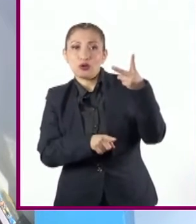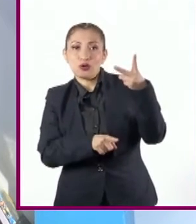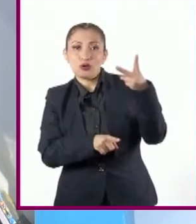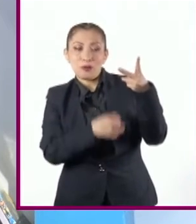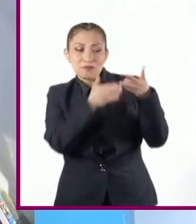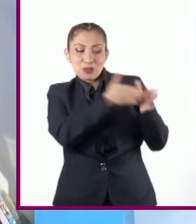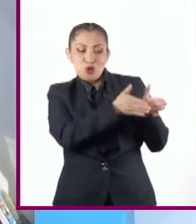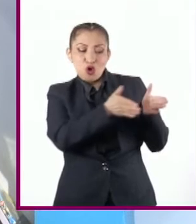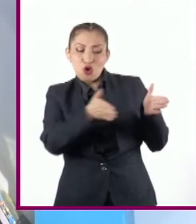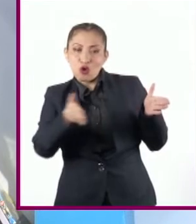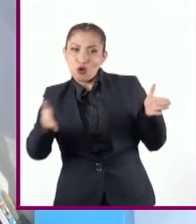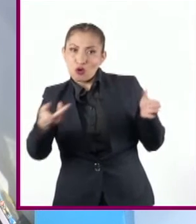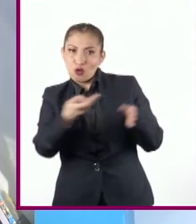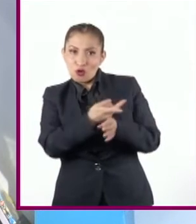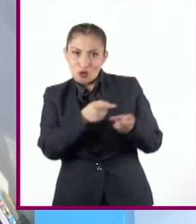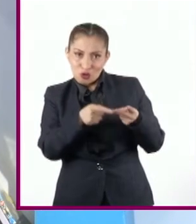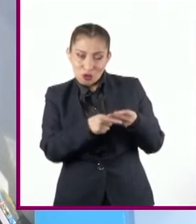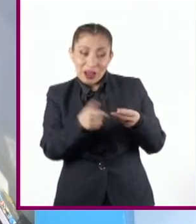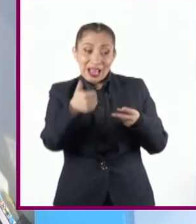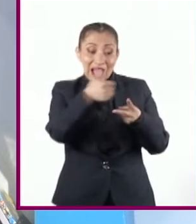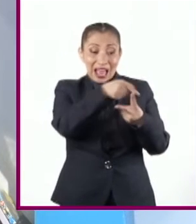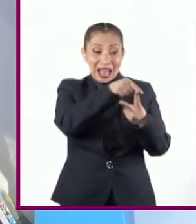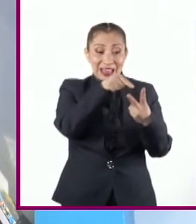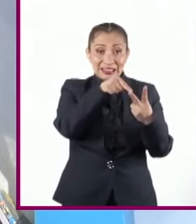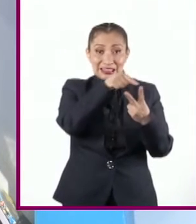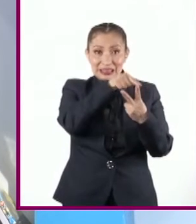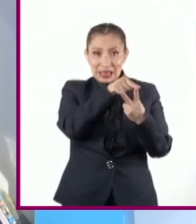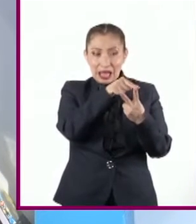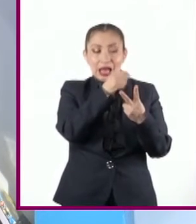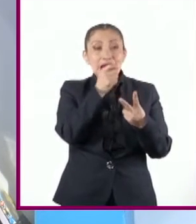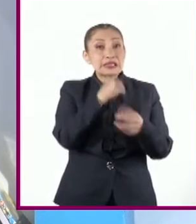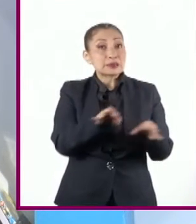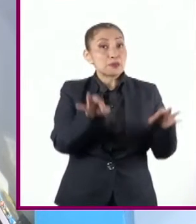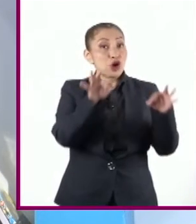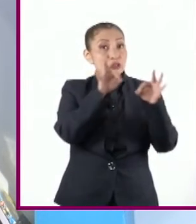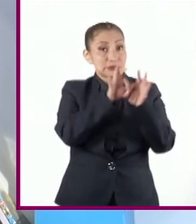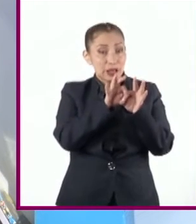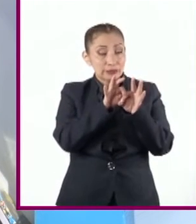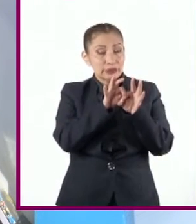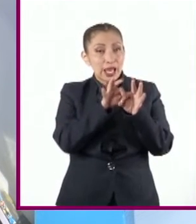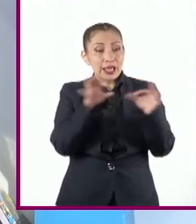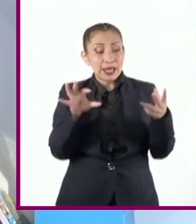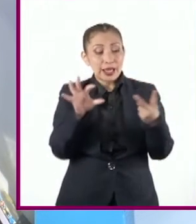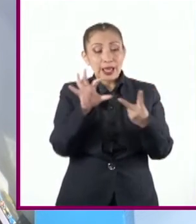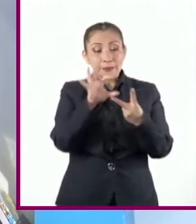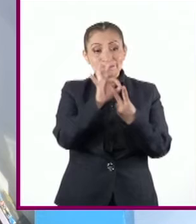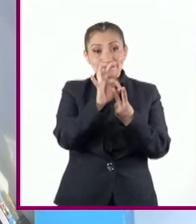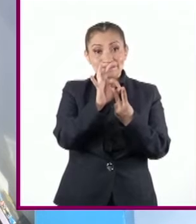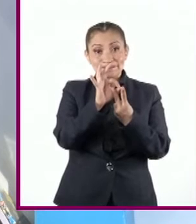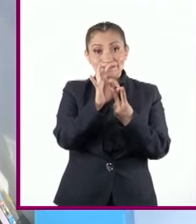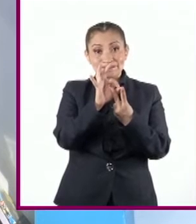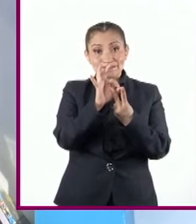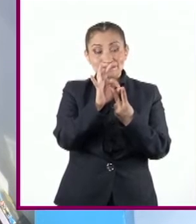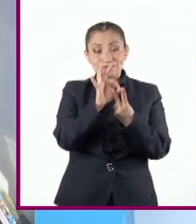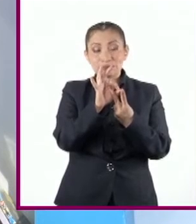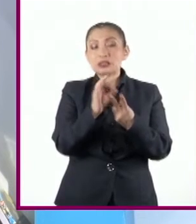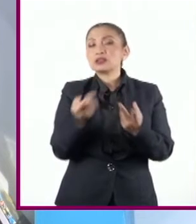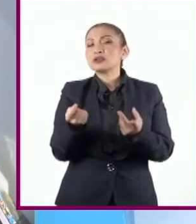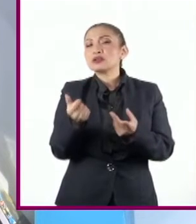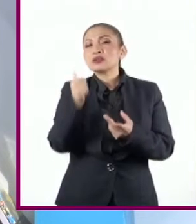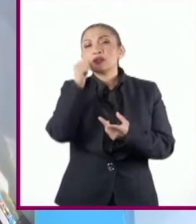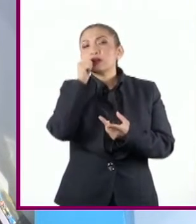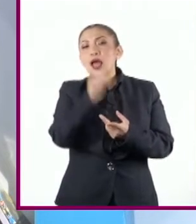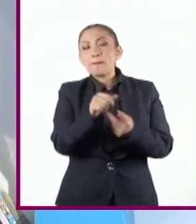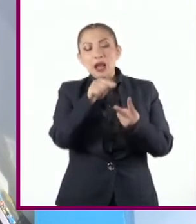procesos estudiados. Cada uno de ellos son determinantes y se entrelazan entre sí. Por lo